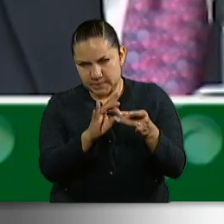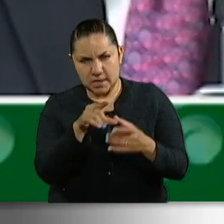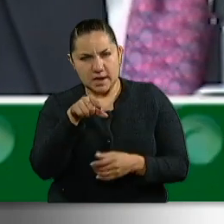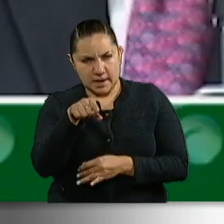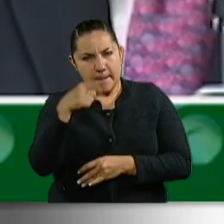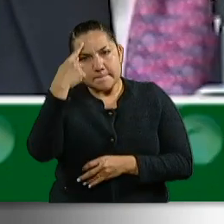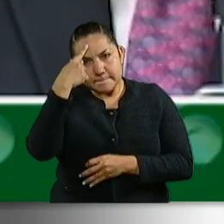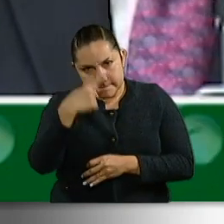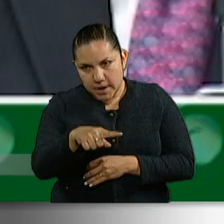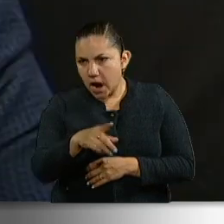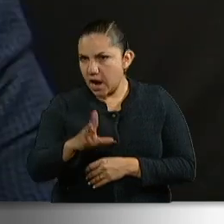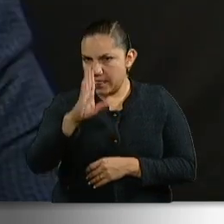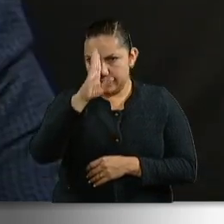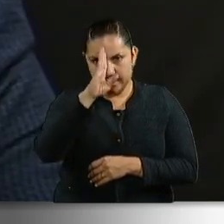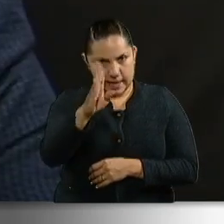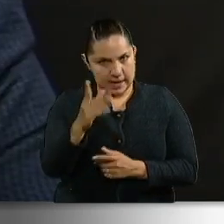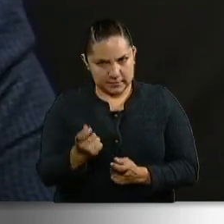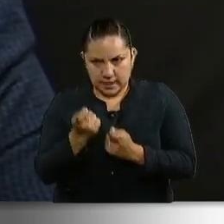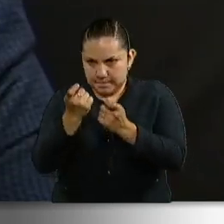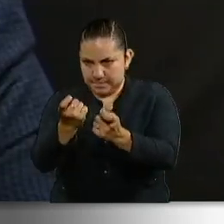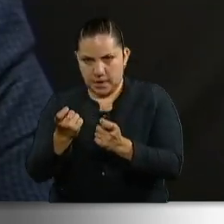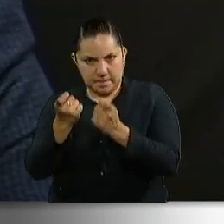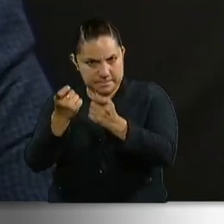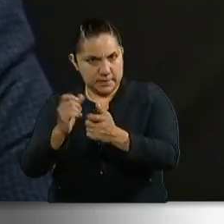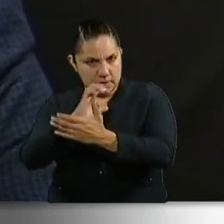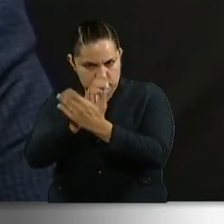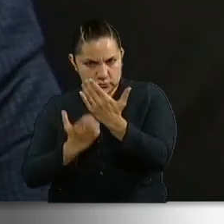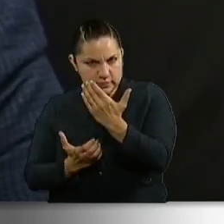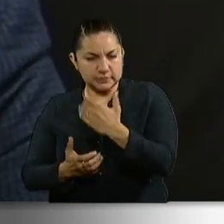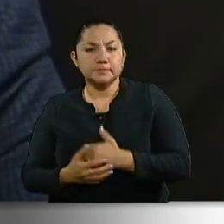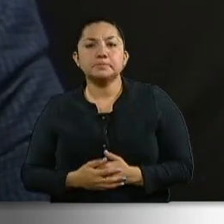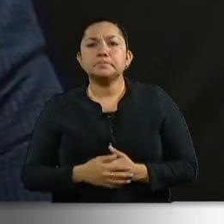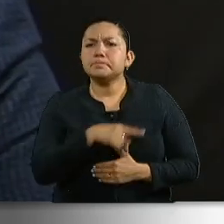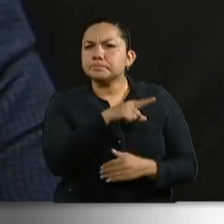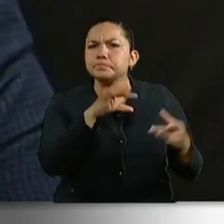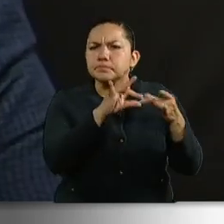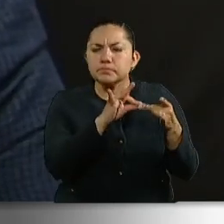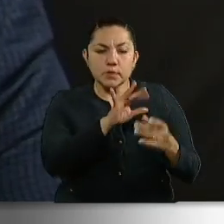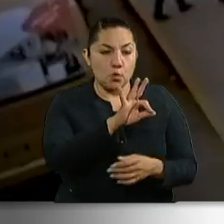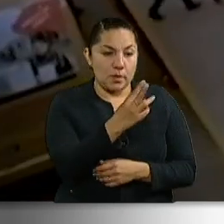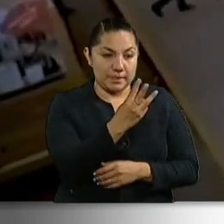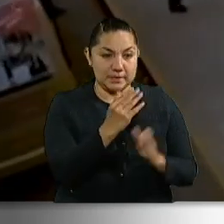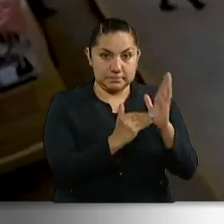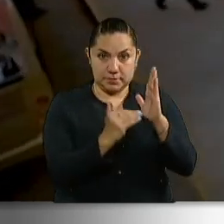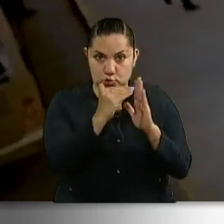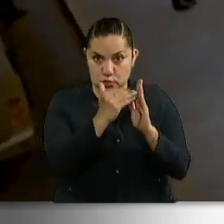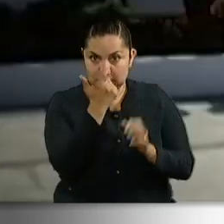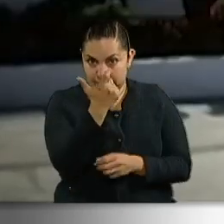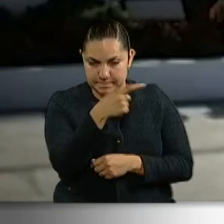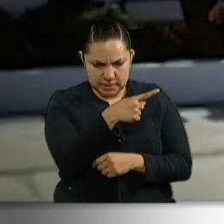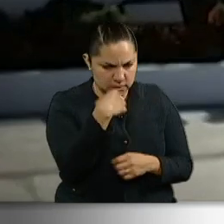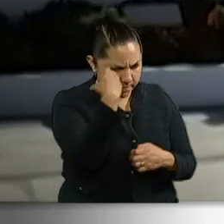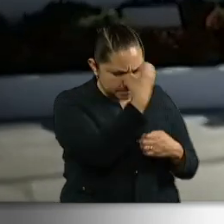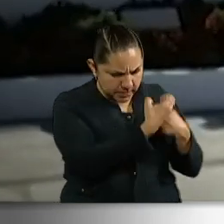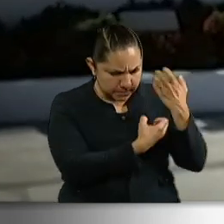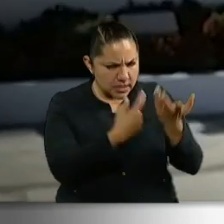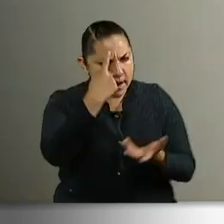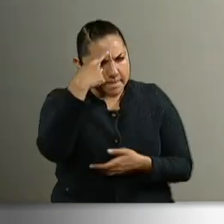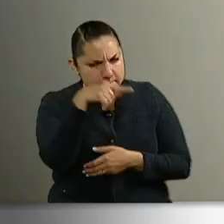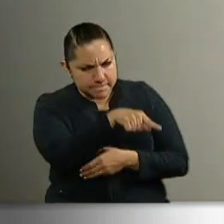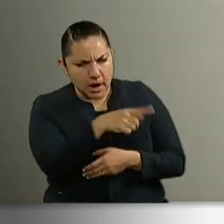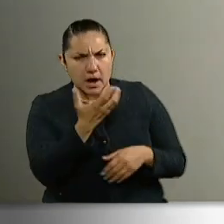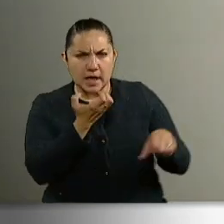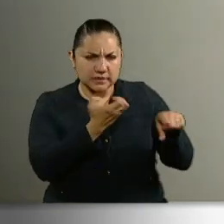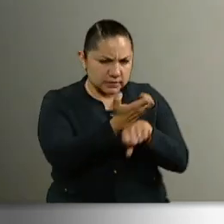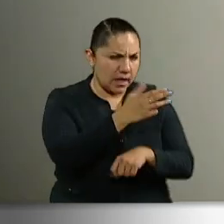por adjudicación directa. Informó que se tienen observaciones a más de 43 millones de pesos a estados, municipios, universidades públicas,